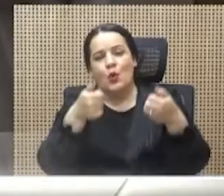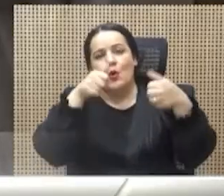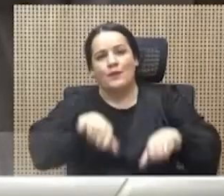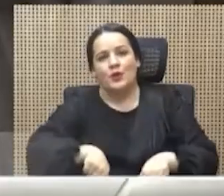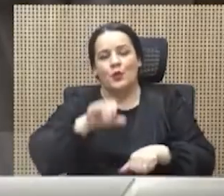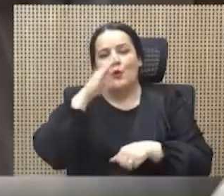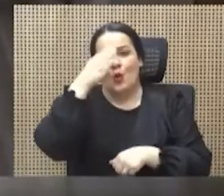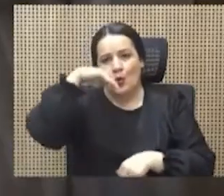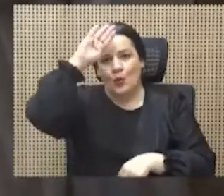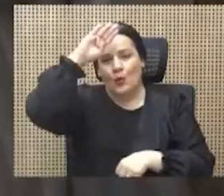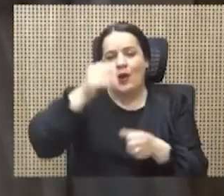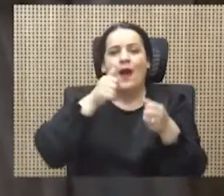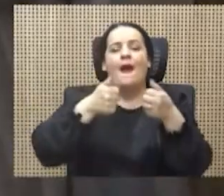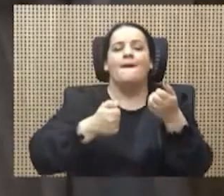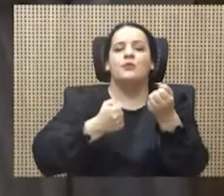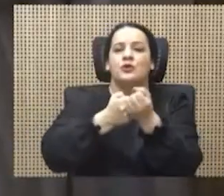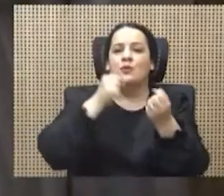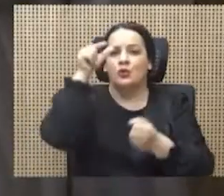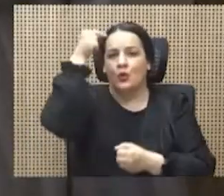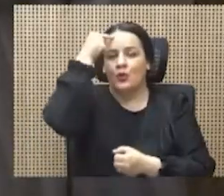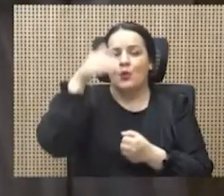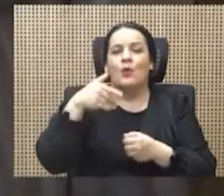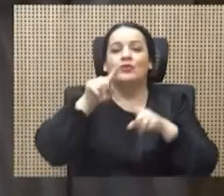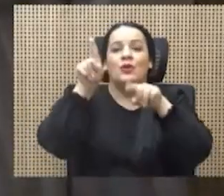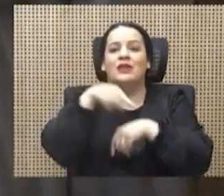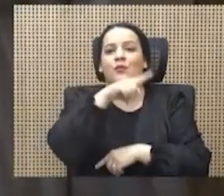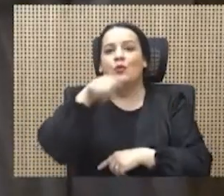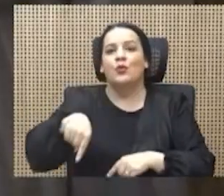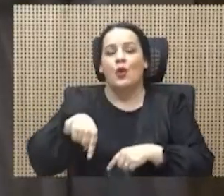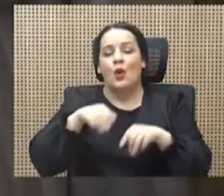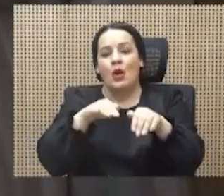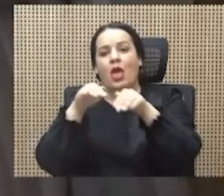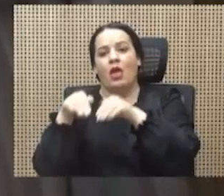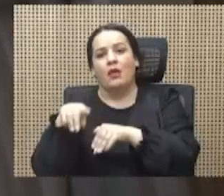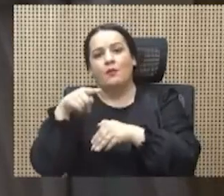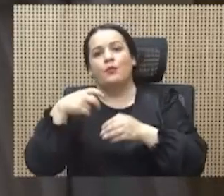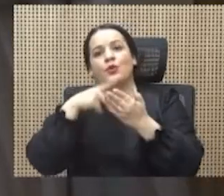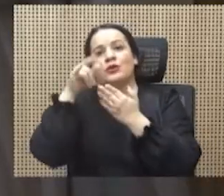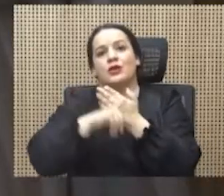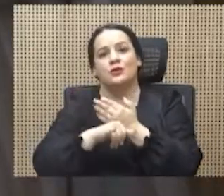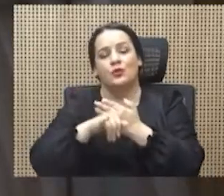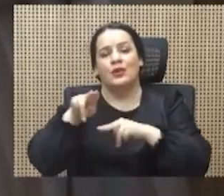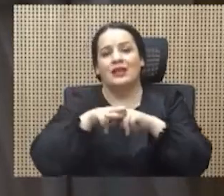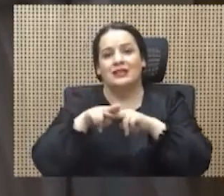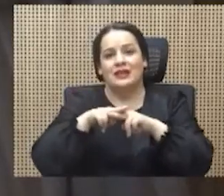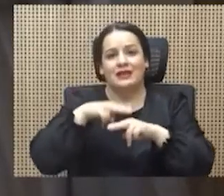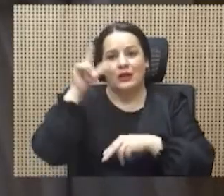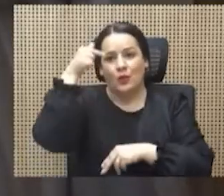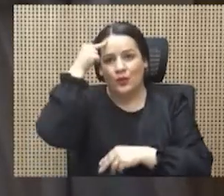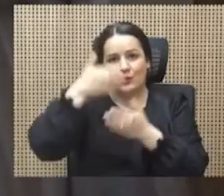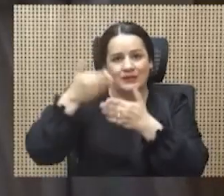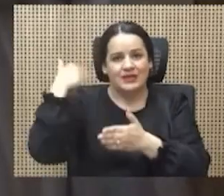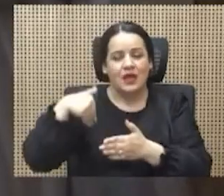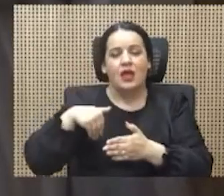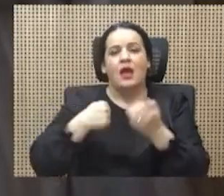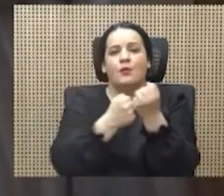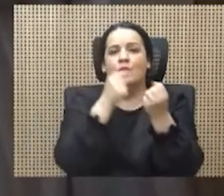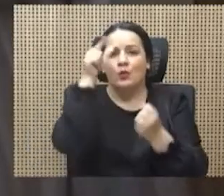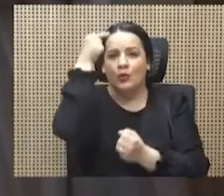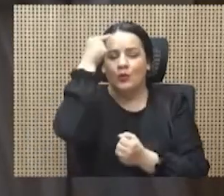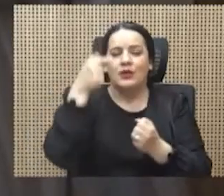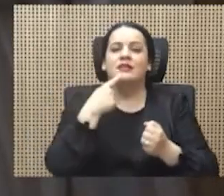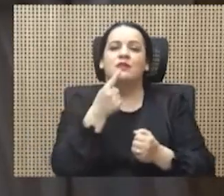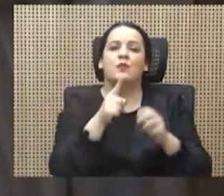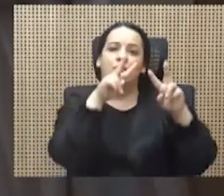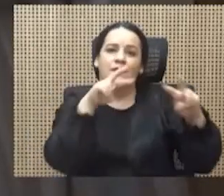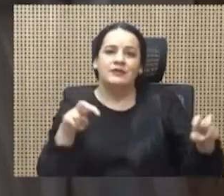apoyamos al gobierno cuando eliminó el proyecto del tren o echó para atrás el proyecto del tren del gobierno pasado, apoyamos al gobierno cuando dijo que iba a revisar